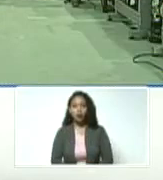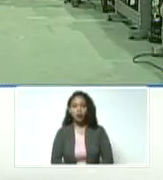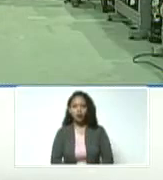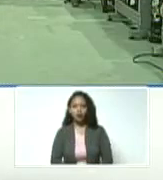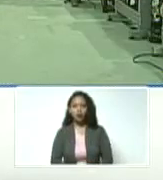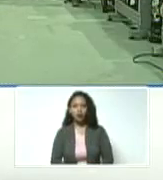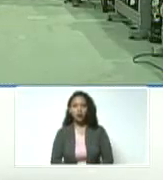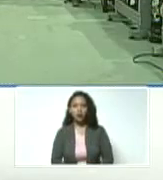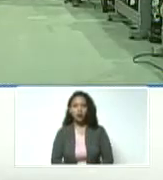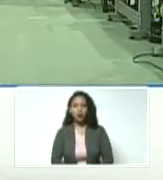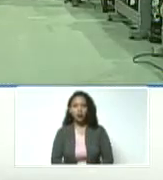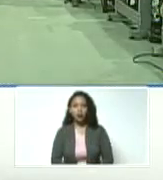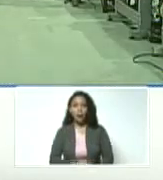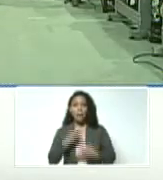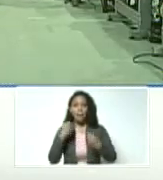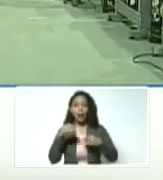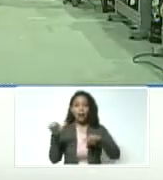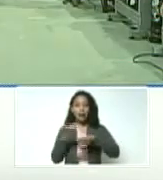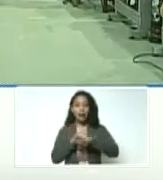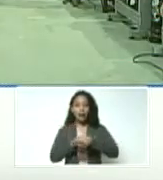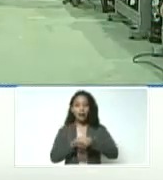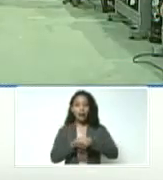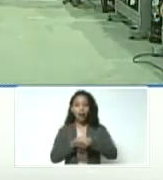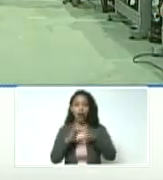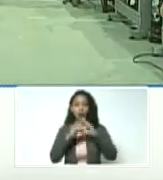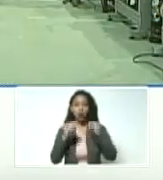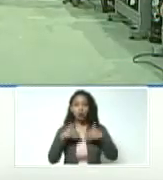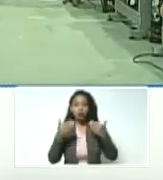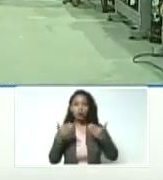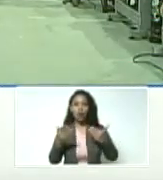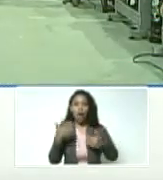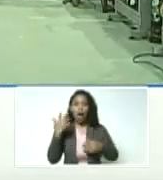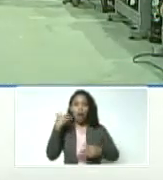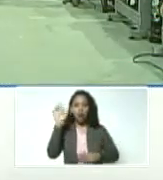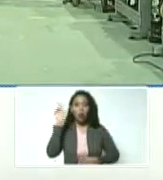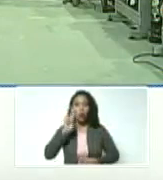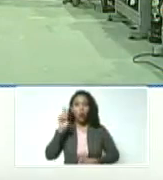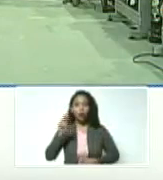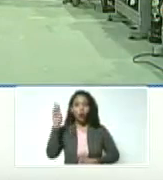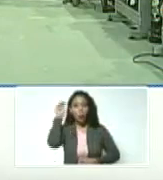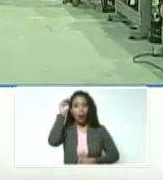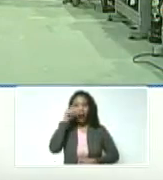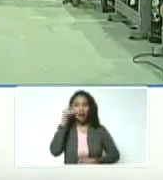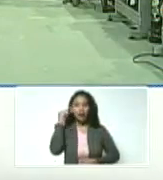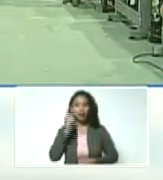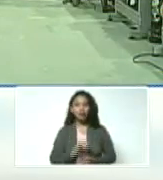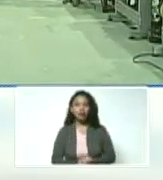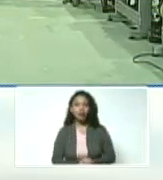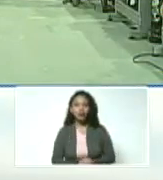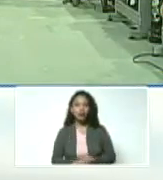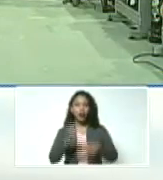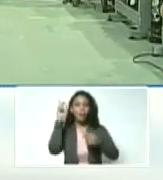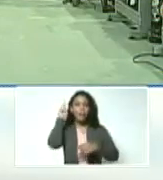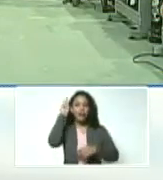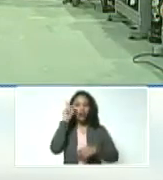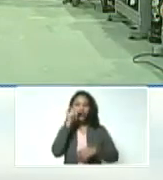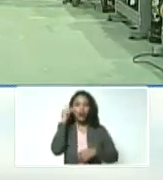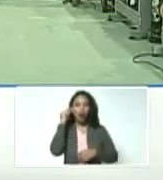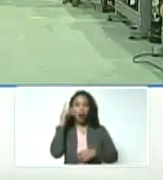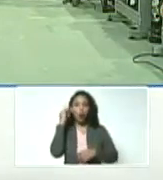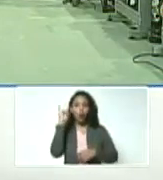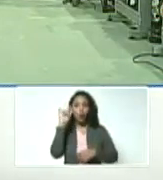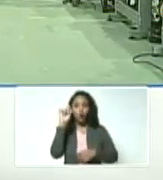el calzado, para todo lo que tenga que utilizar los maestros, las maestras, profesores y profesoras. Tener una